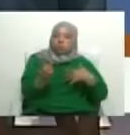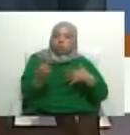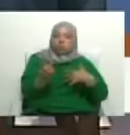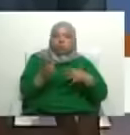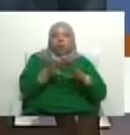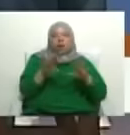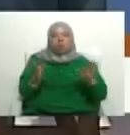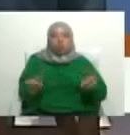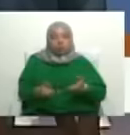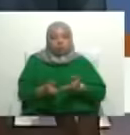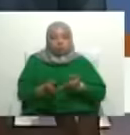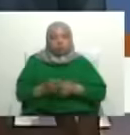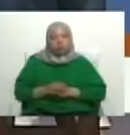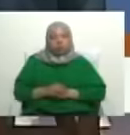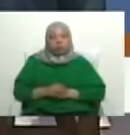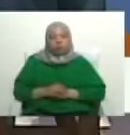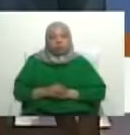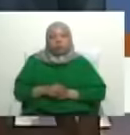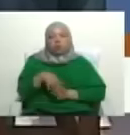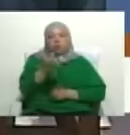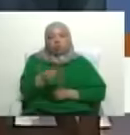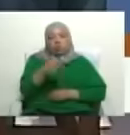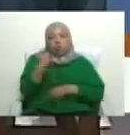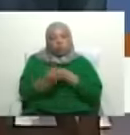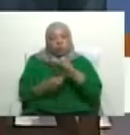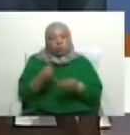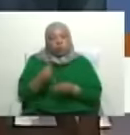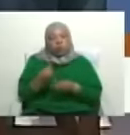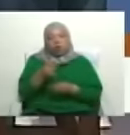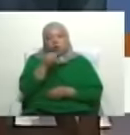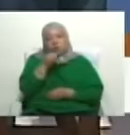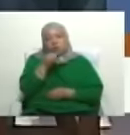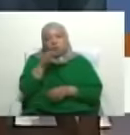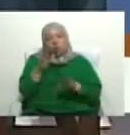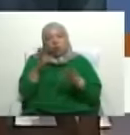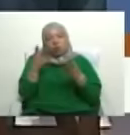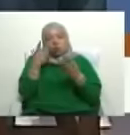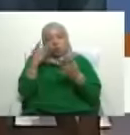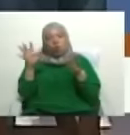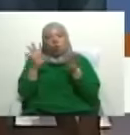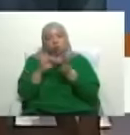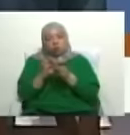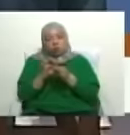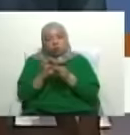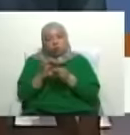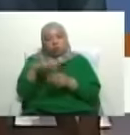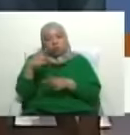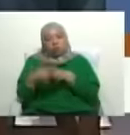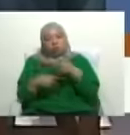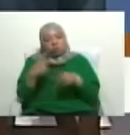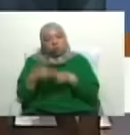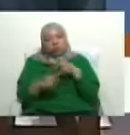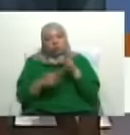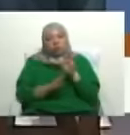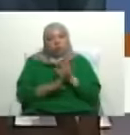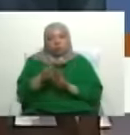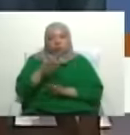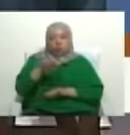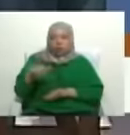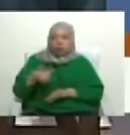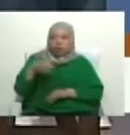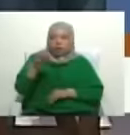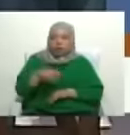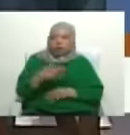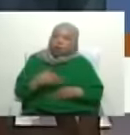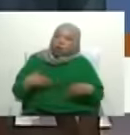partes del mundo, que sin duda alguna va a ir pegado, va a ir unido al proceso de recuperación del estado